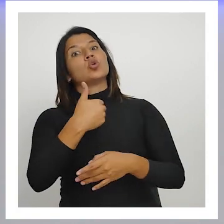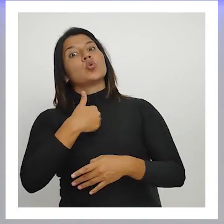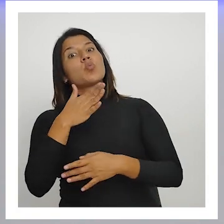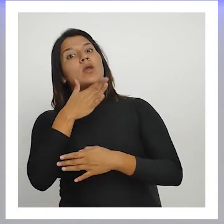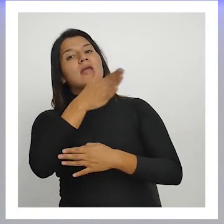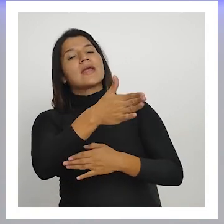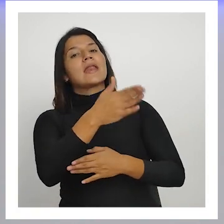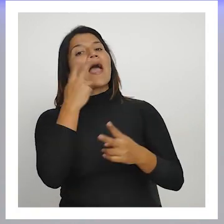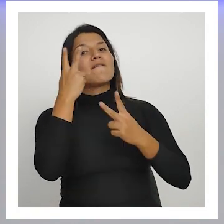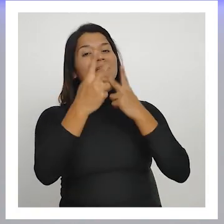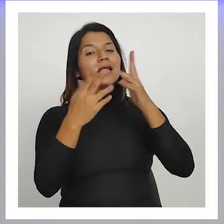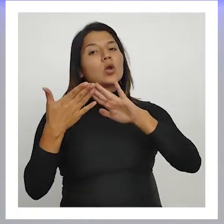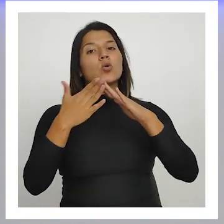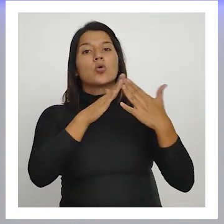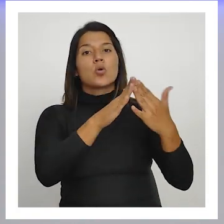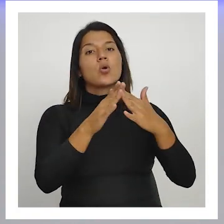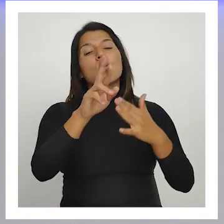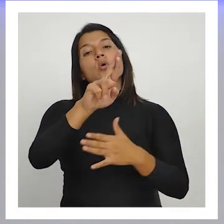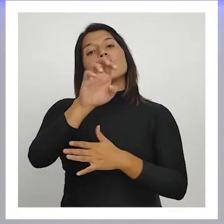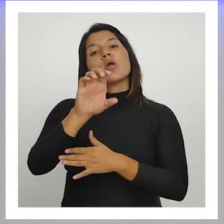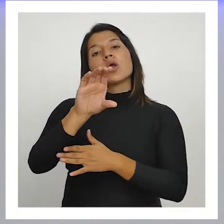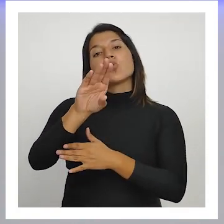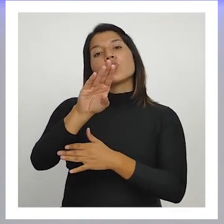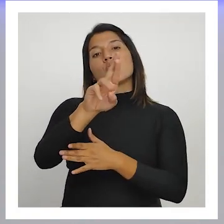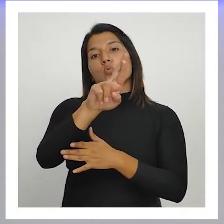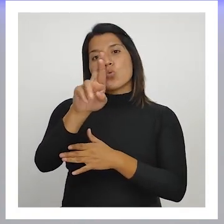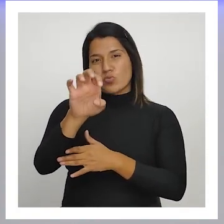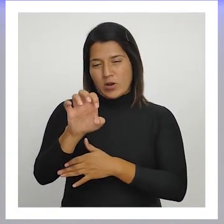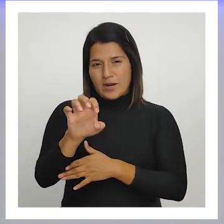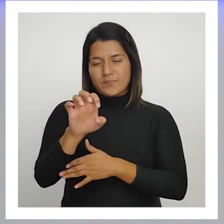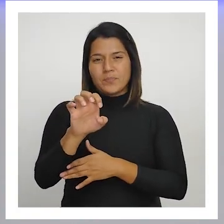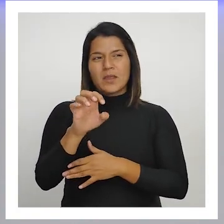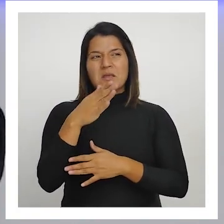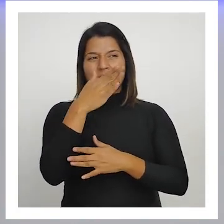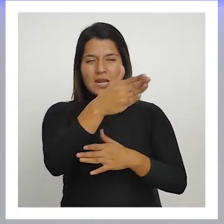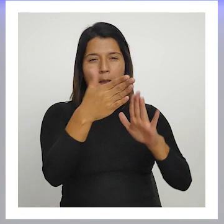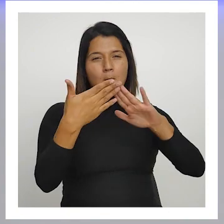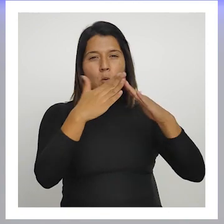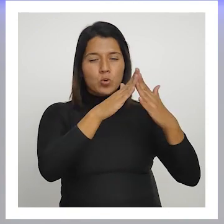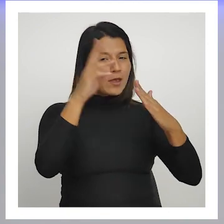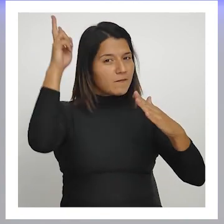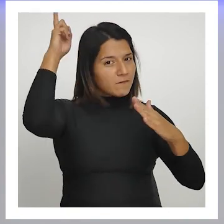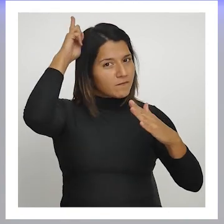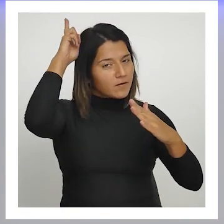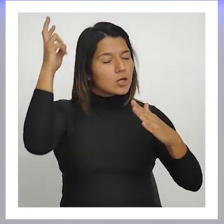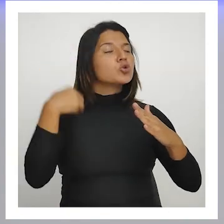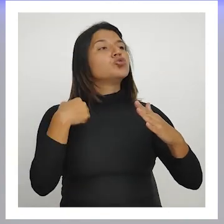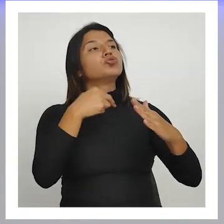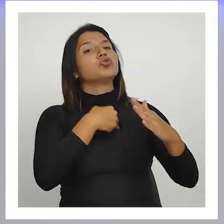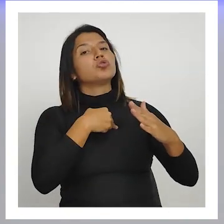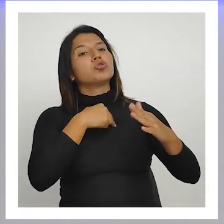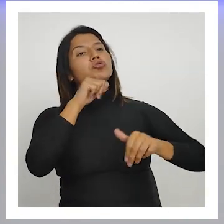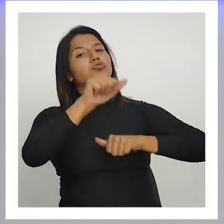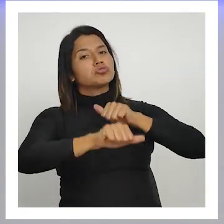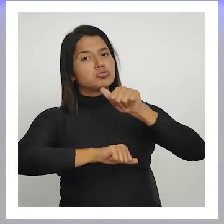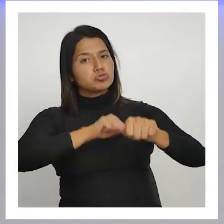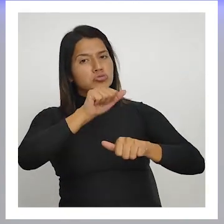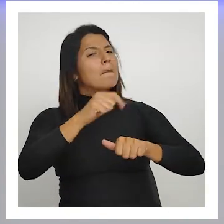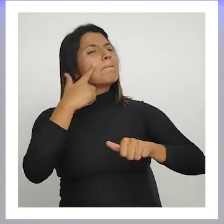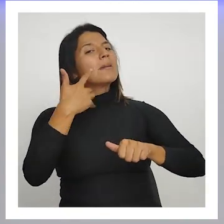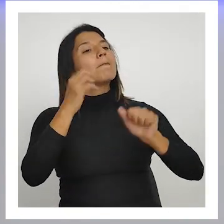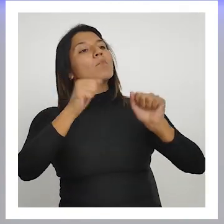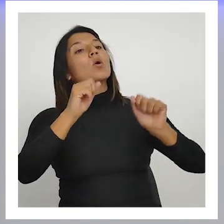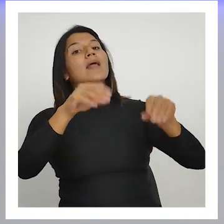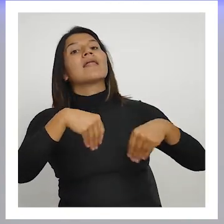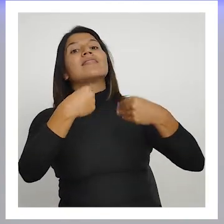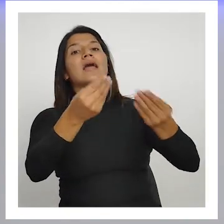visitar la comunidad de Rey Curré a raíz, digamos, de un esfuerzo que se está haciendo a nivel Estado para poder generar